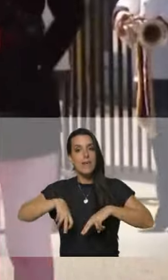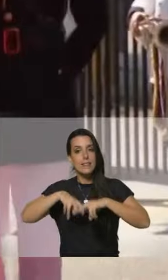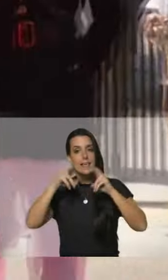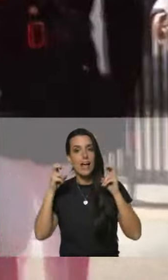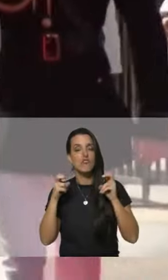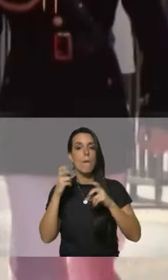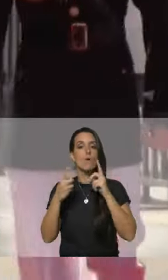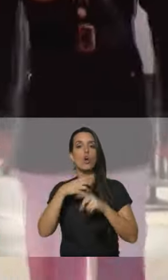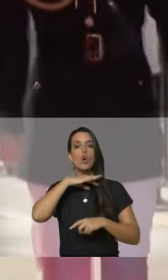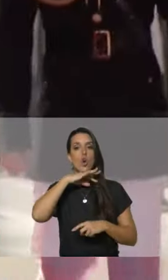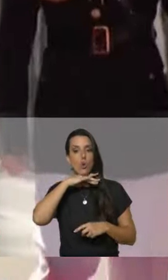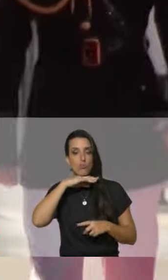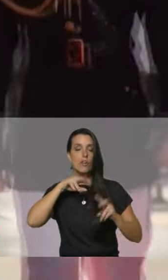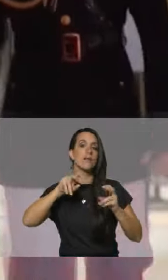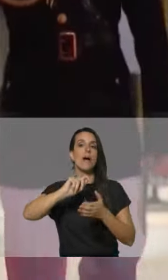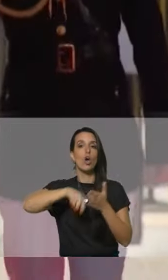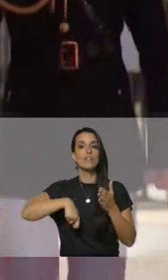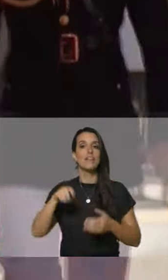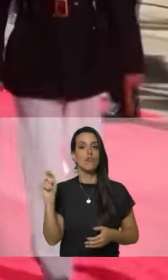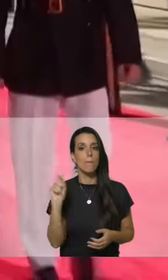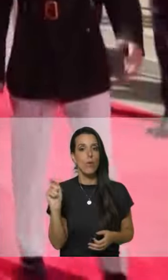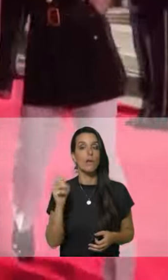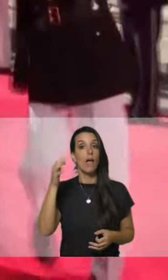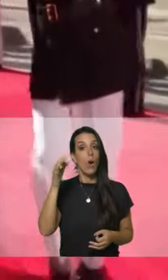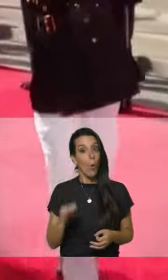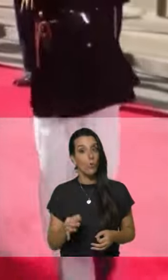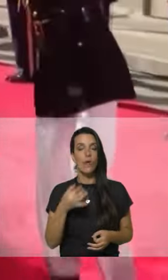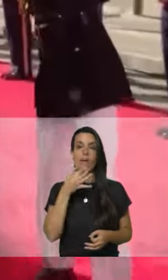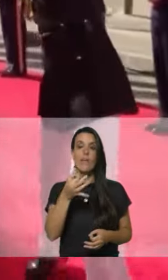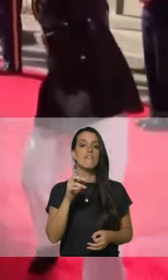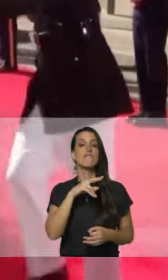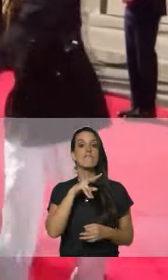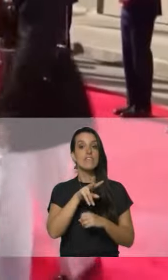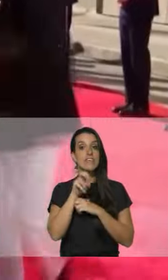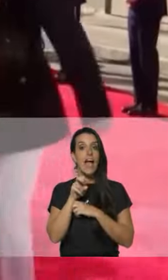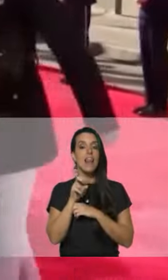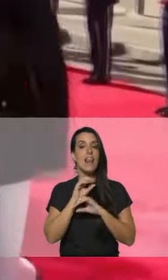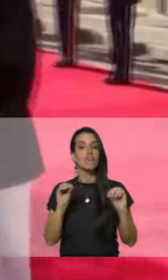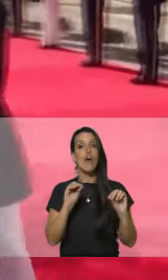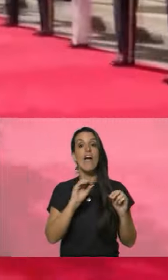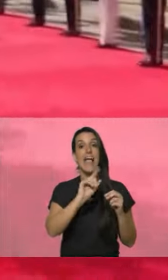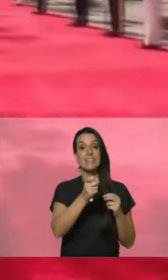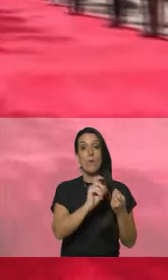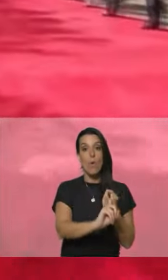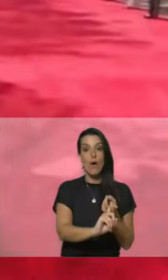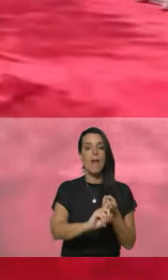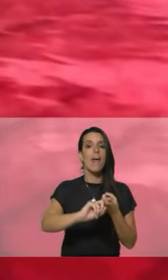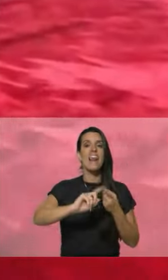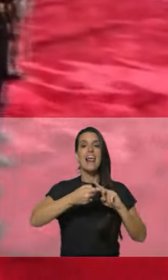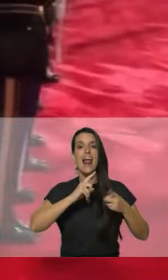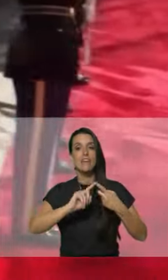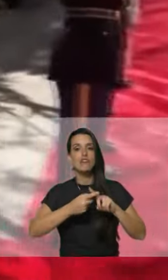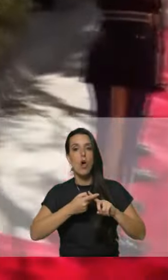por presunta corrupción en la contratación pública en su dictamen el fiscal afirmó que Yáñez sufrió una relación atravesada por